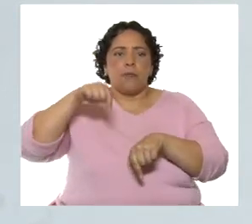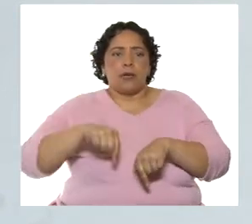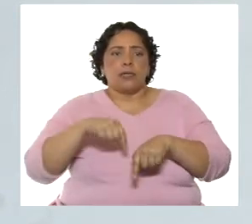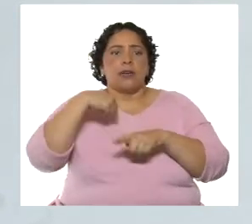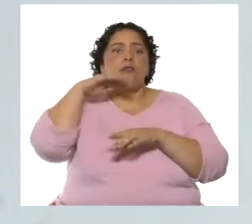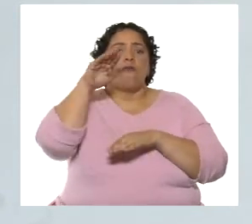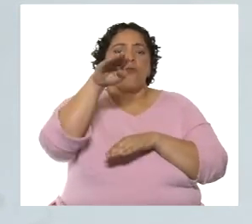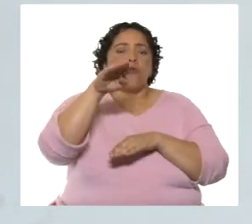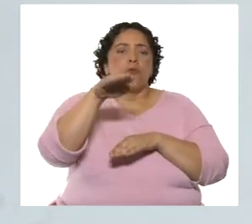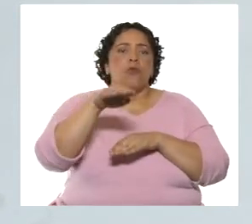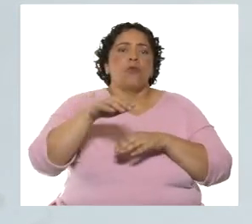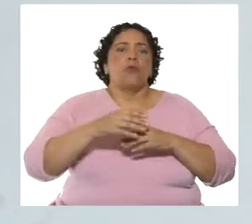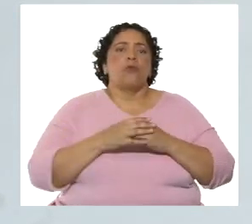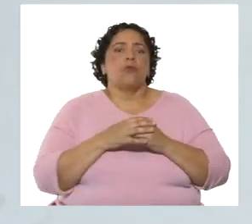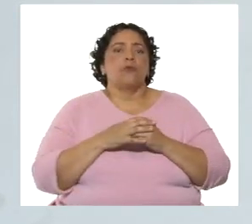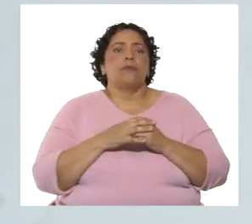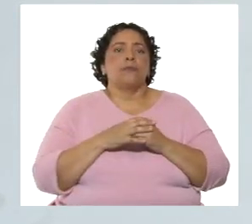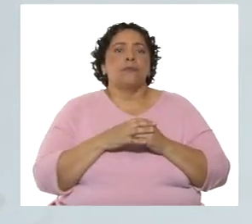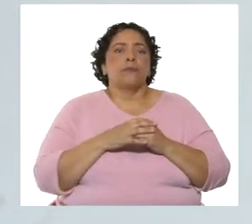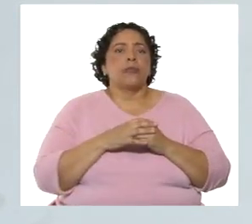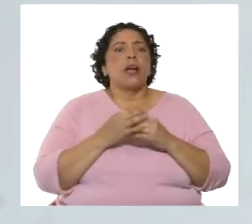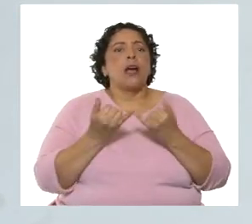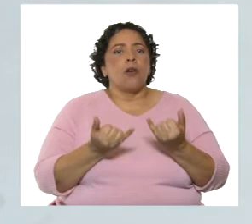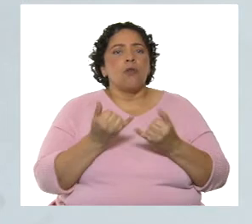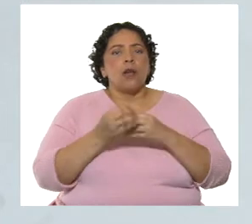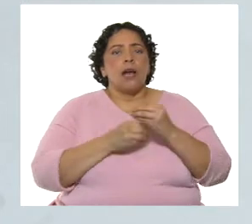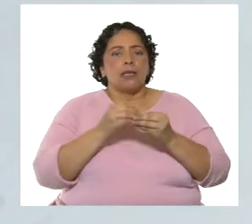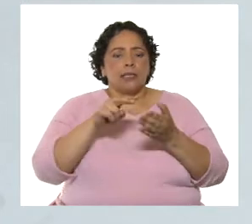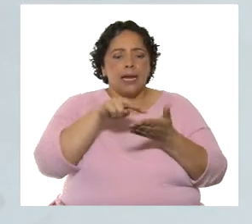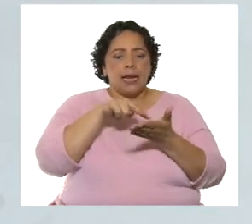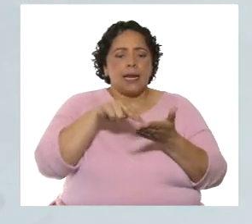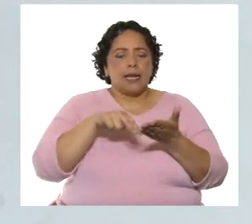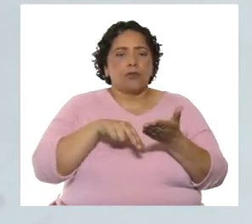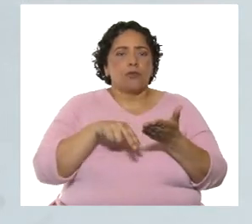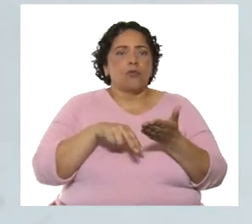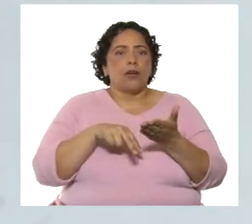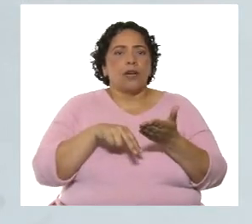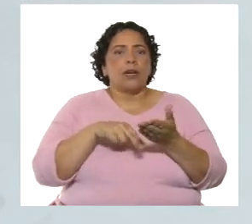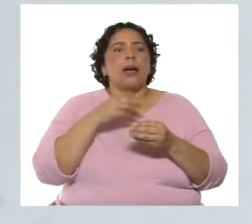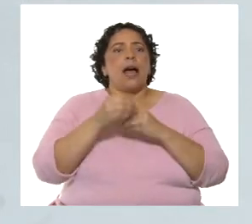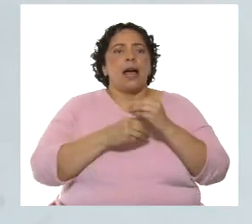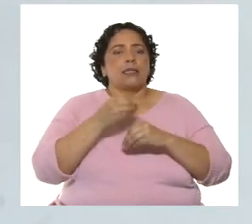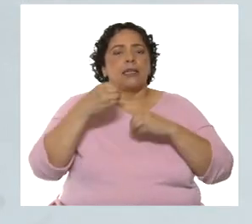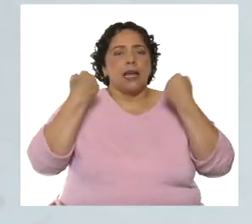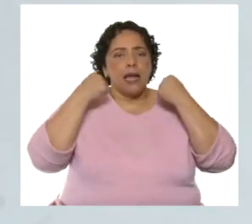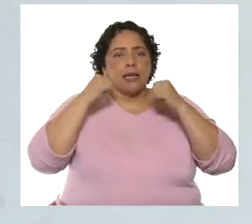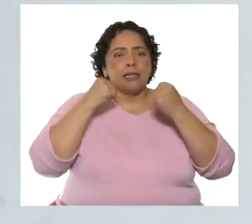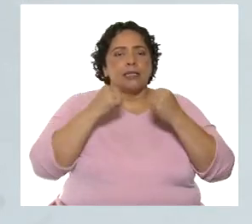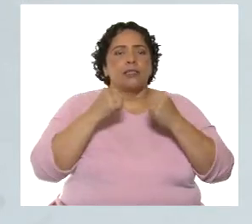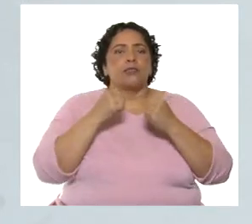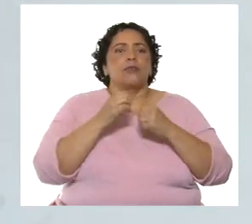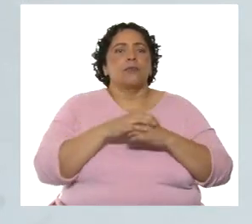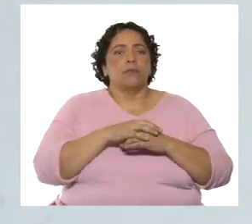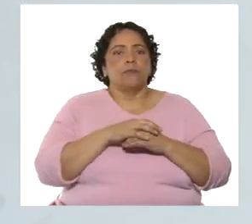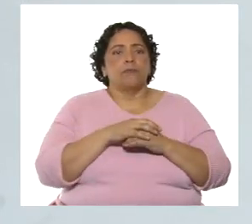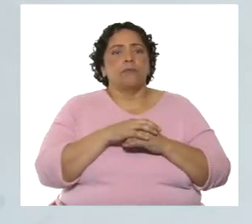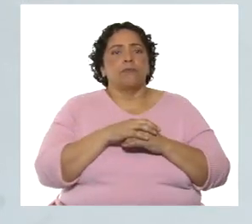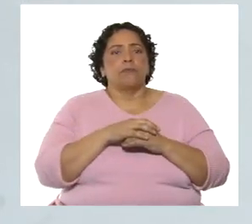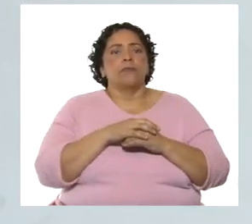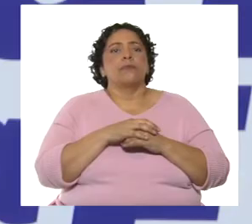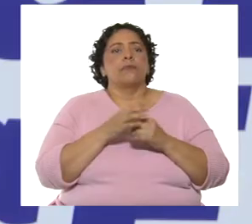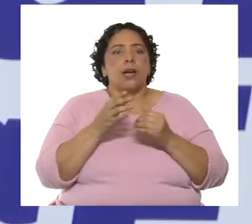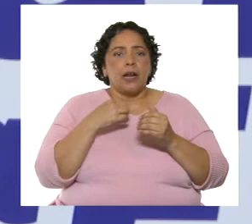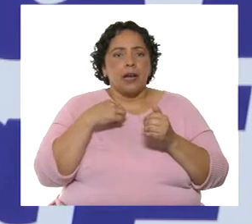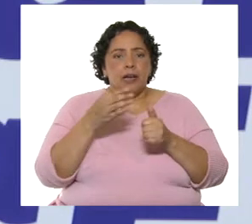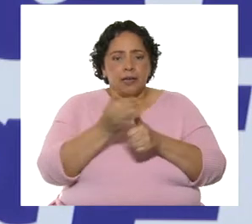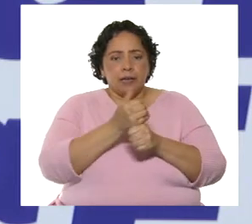verbos en presente, pasado y futuro, realizamos una lectura y hacemos el ejercicio práctico, ¿verdad? Para